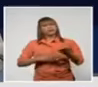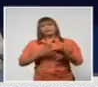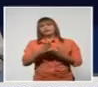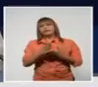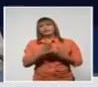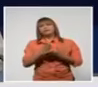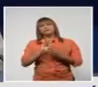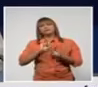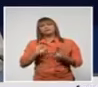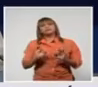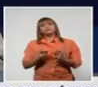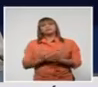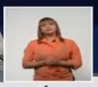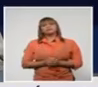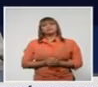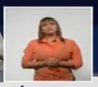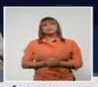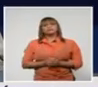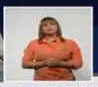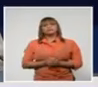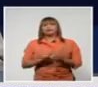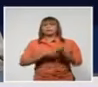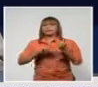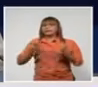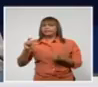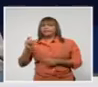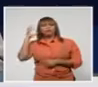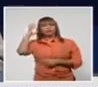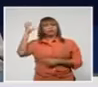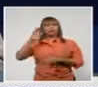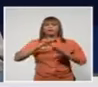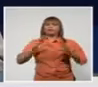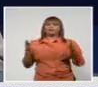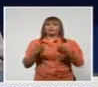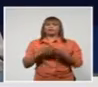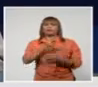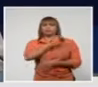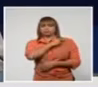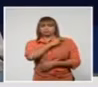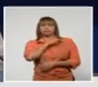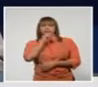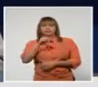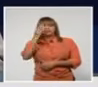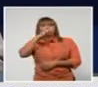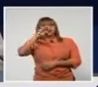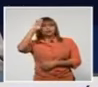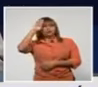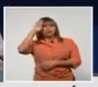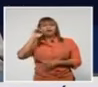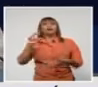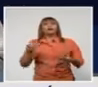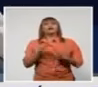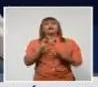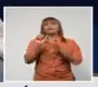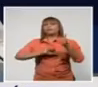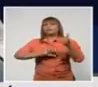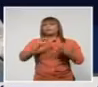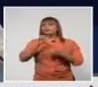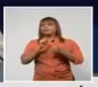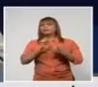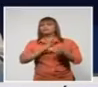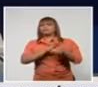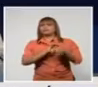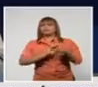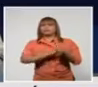se seguirá por el partido, el gobierno, por todas las autoridades en el país, el comportamiento de la enfermedad, como se ha